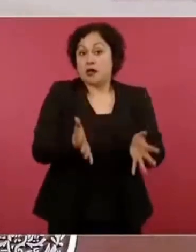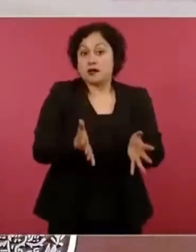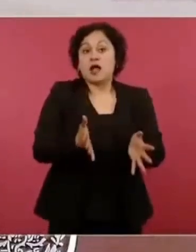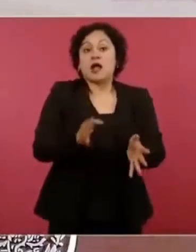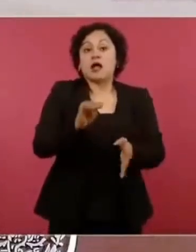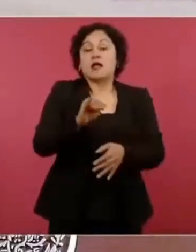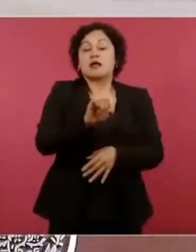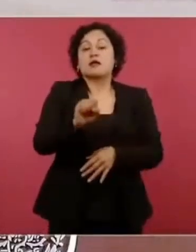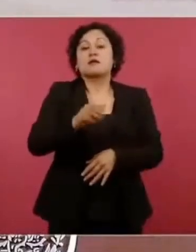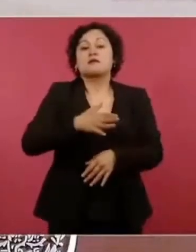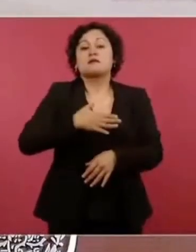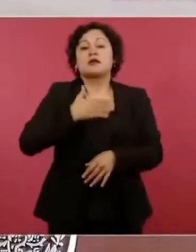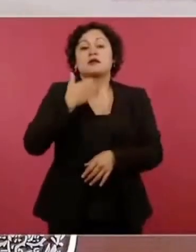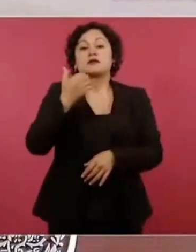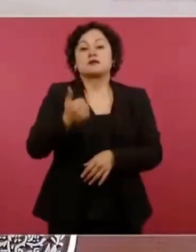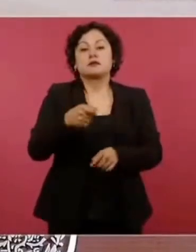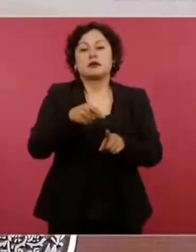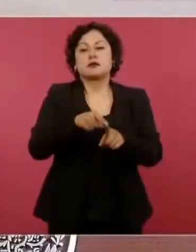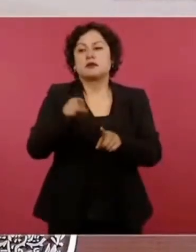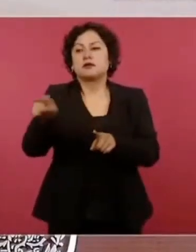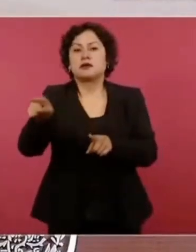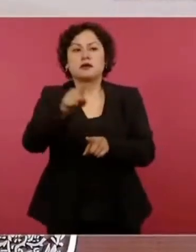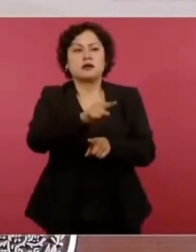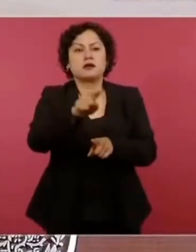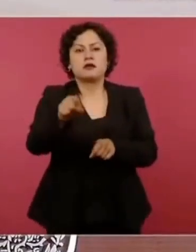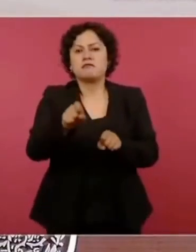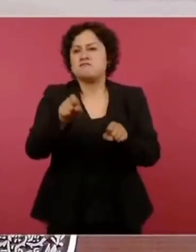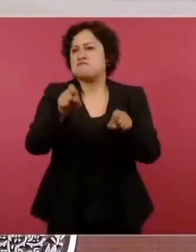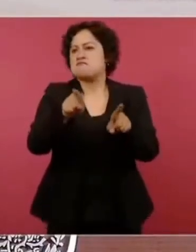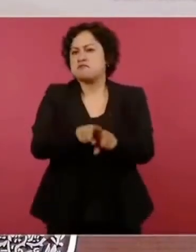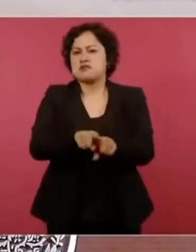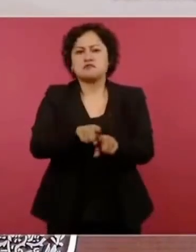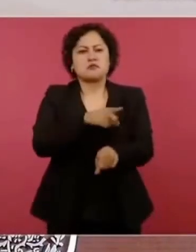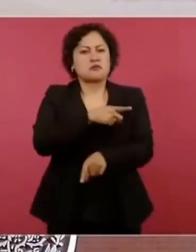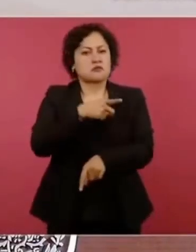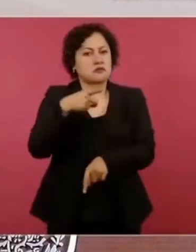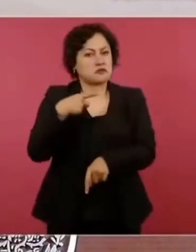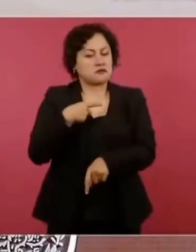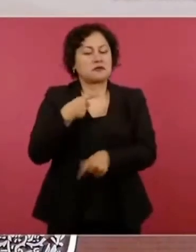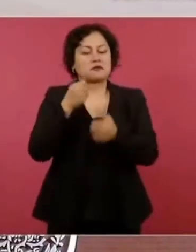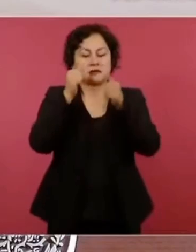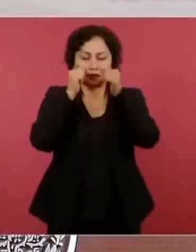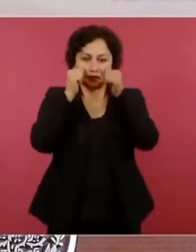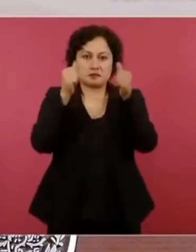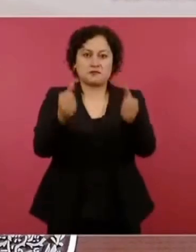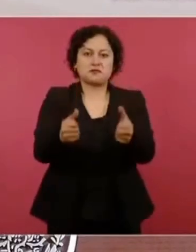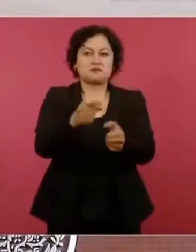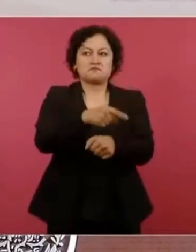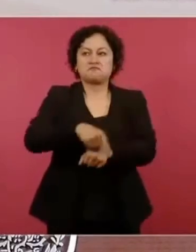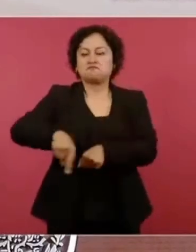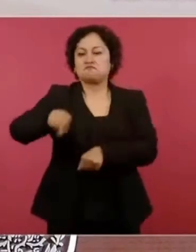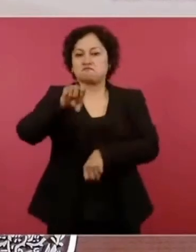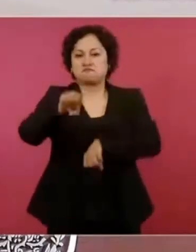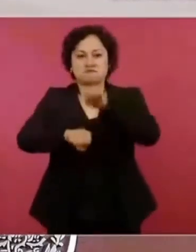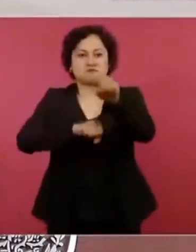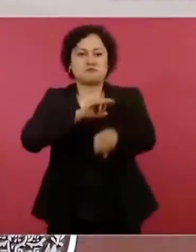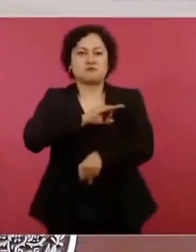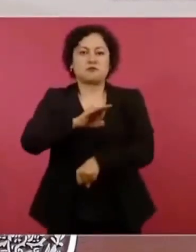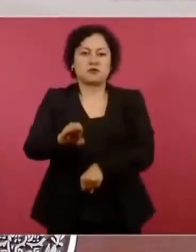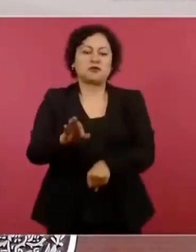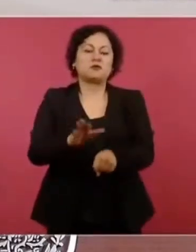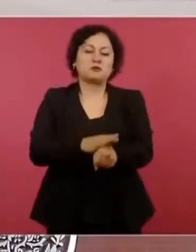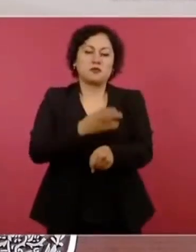Bienestar tenga siempre el mismo tipo de atención. Por eso ya lo podemos ver, se empieza a cumplir este